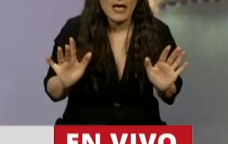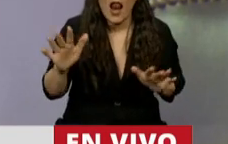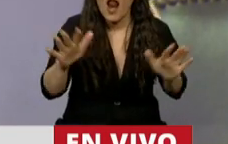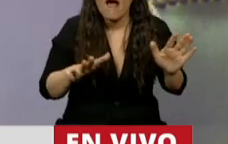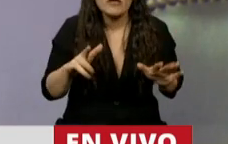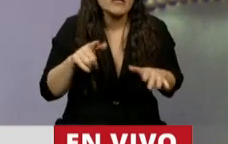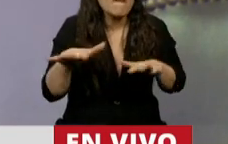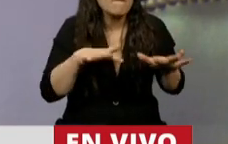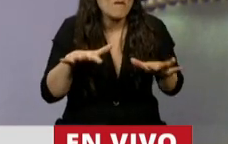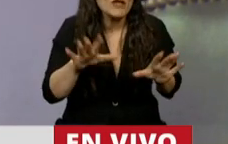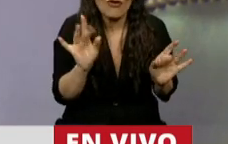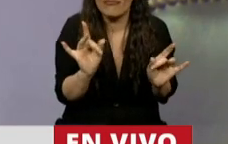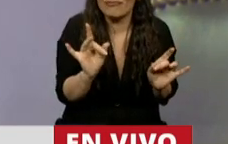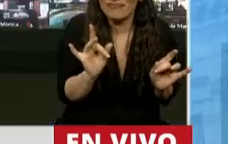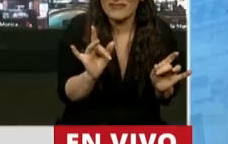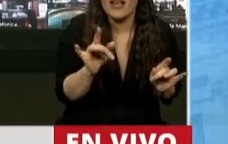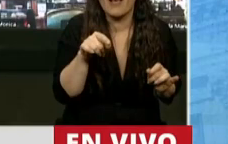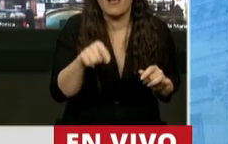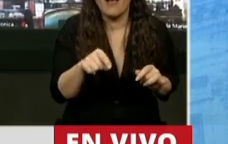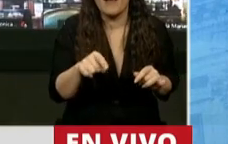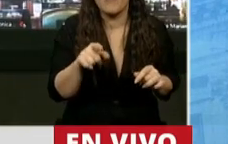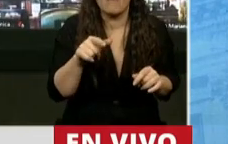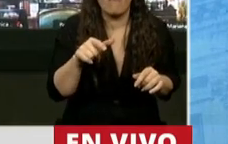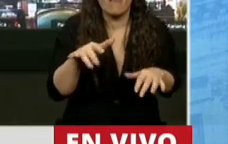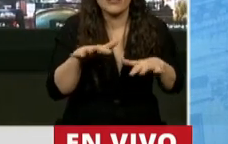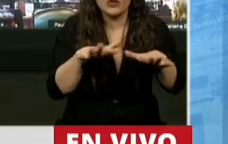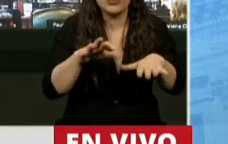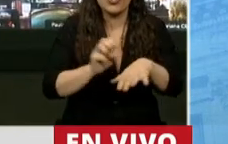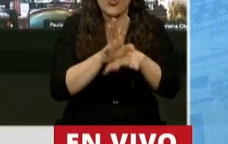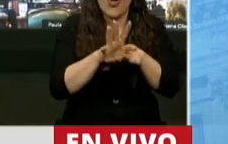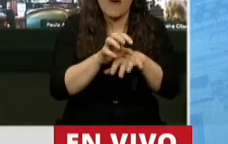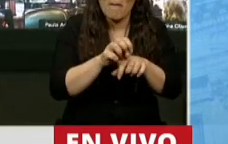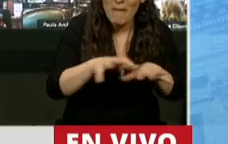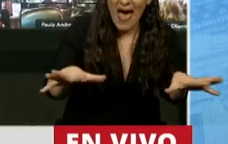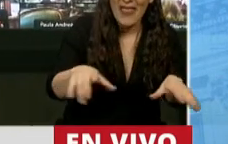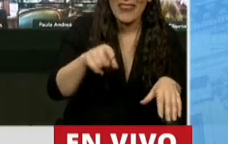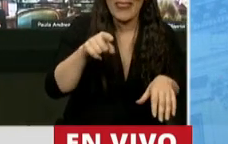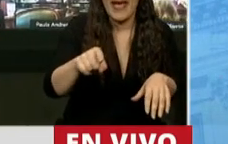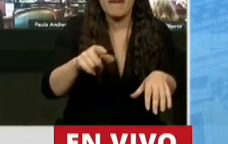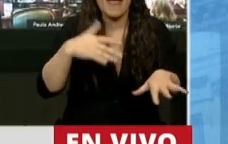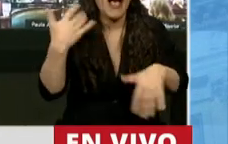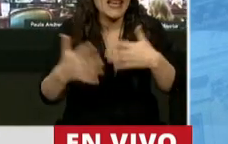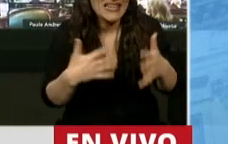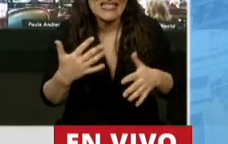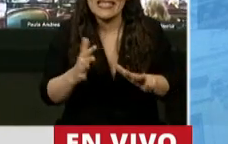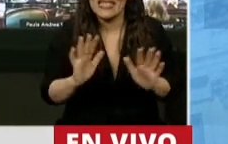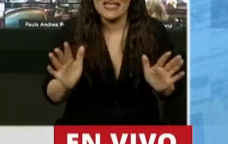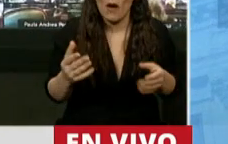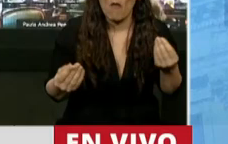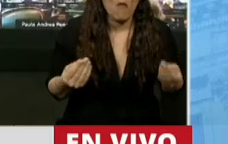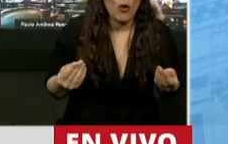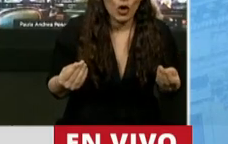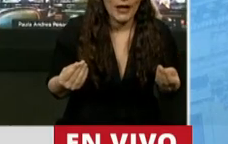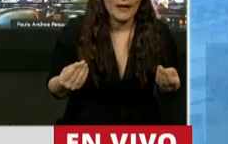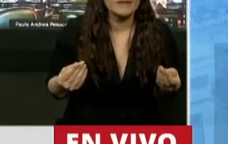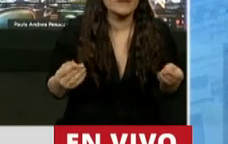tan críticos como los que vivimos en el marco de esta pandemia, de esta crisis sanitaria. ¿Por qué? Probablemente